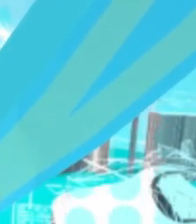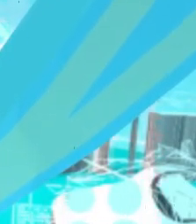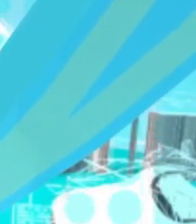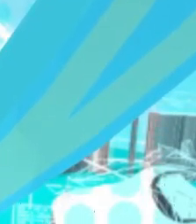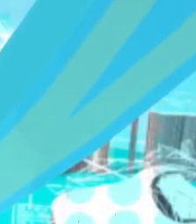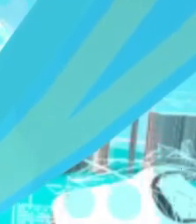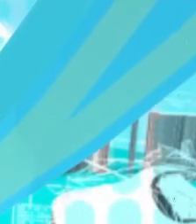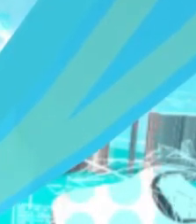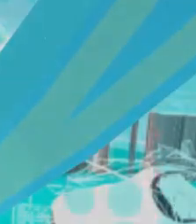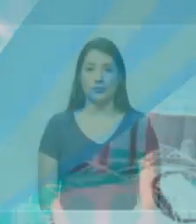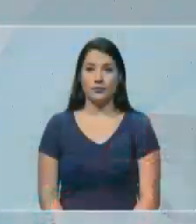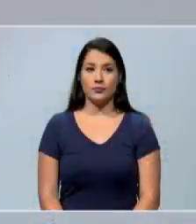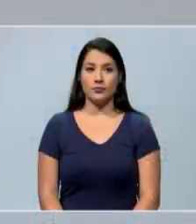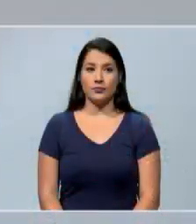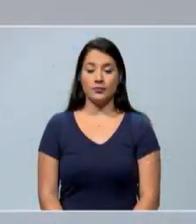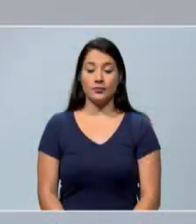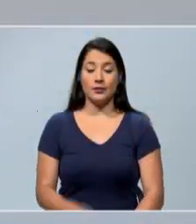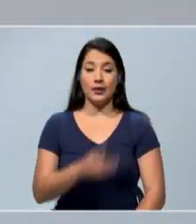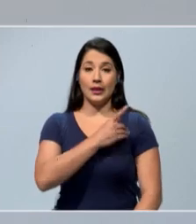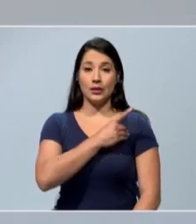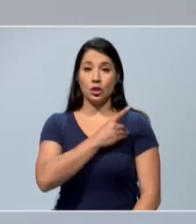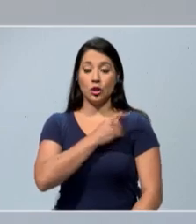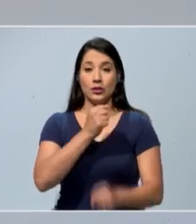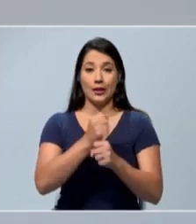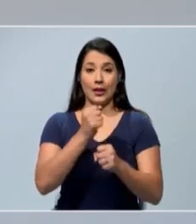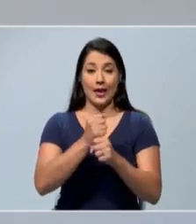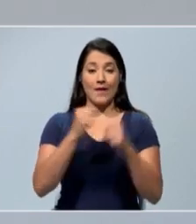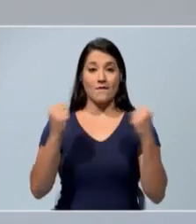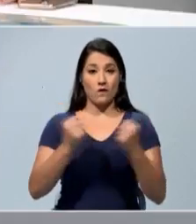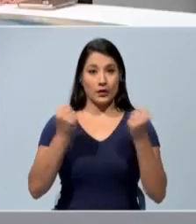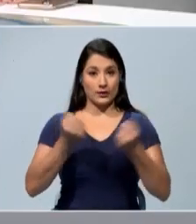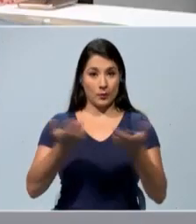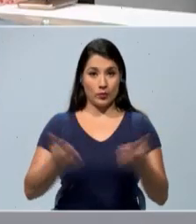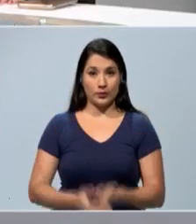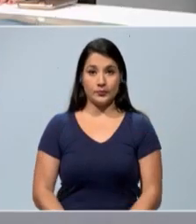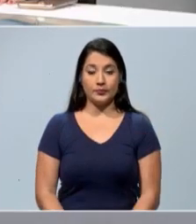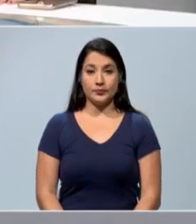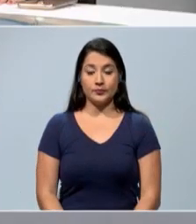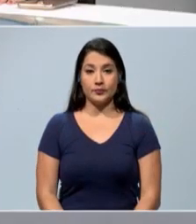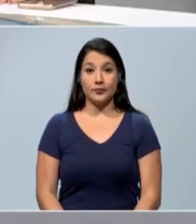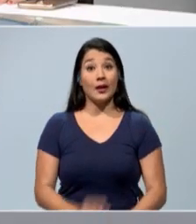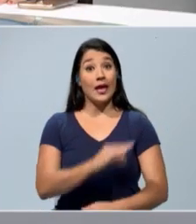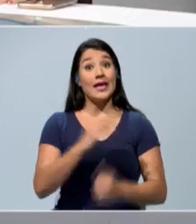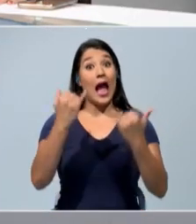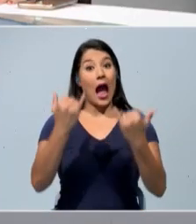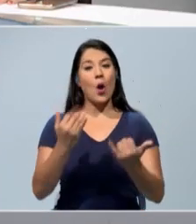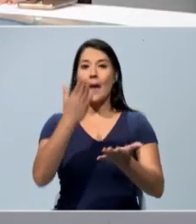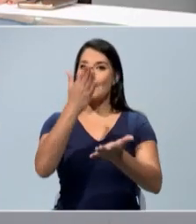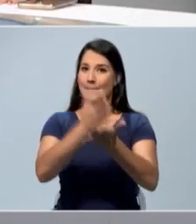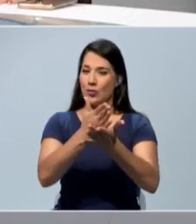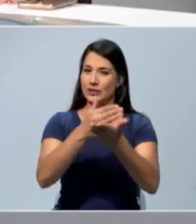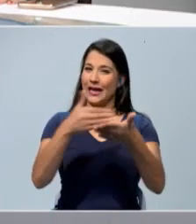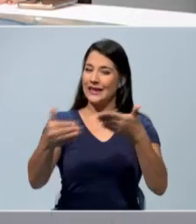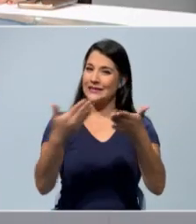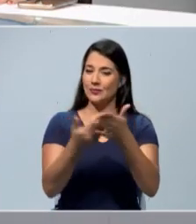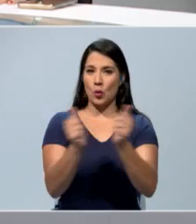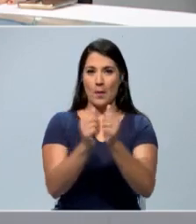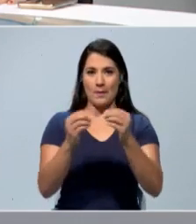noche con Milton Alvarado, director de operaciones de la Fuerza Pública. Y a esta hora hacemos una pausa comercial. Enseguida